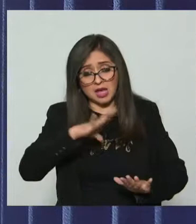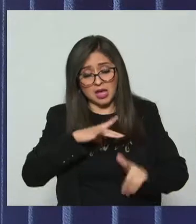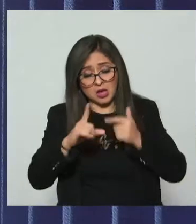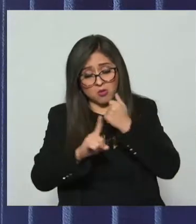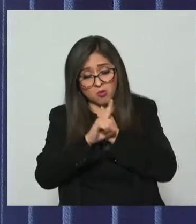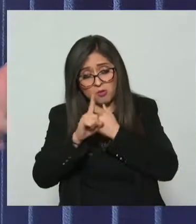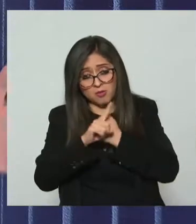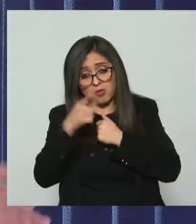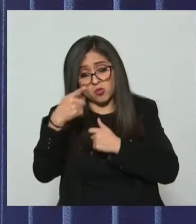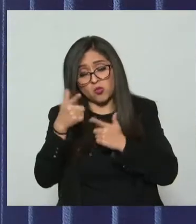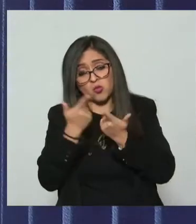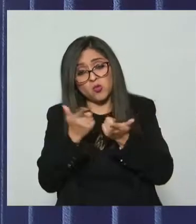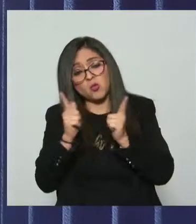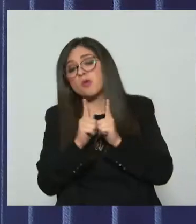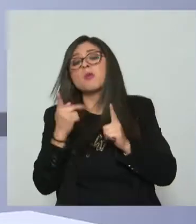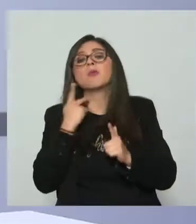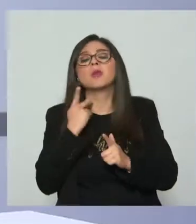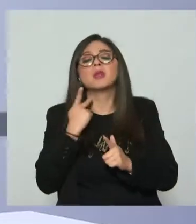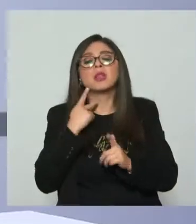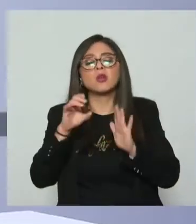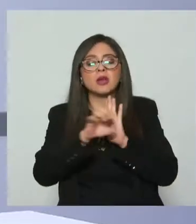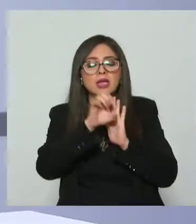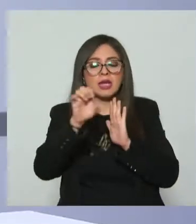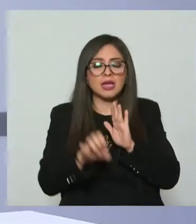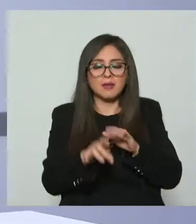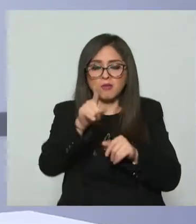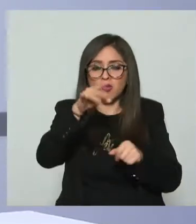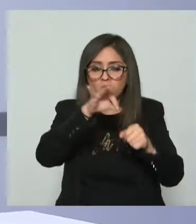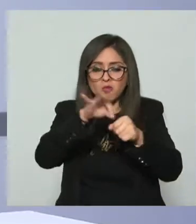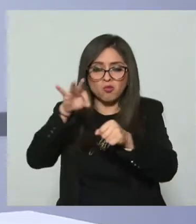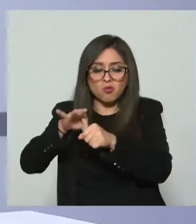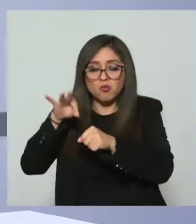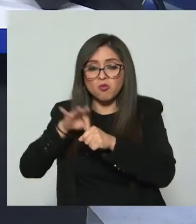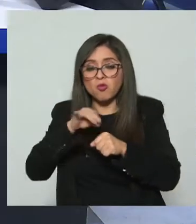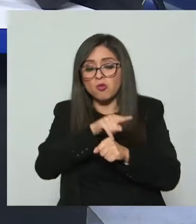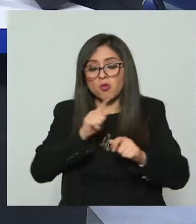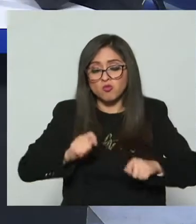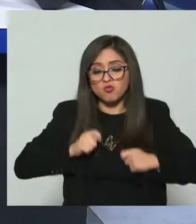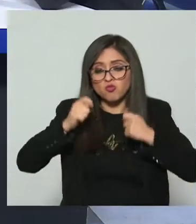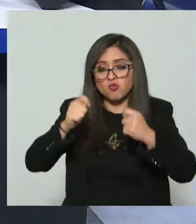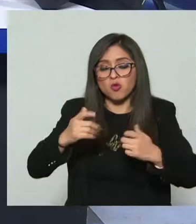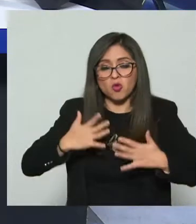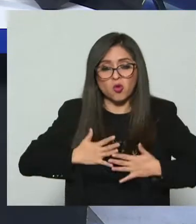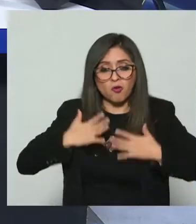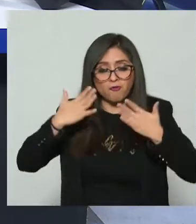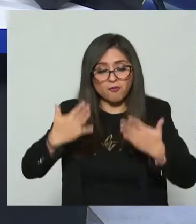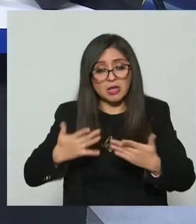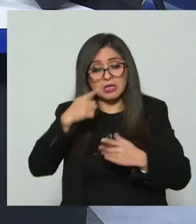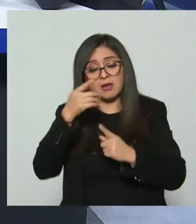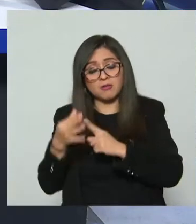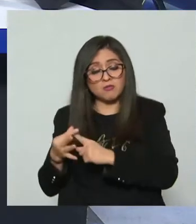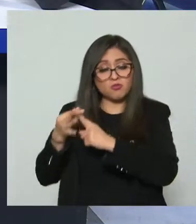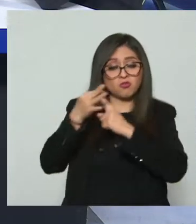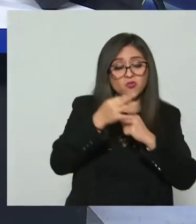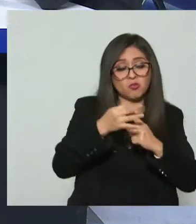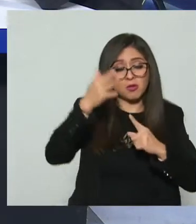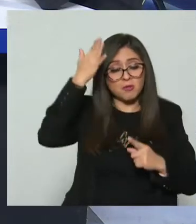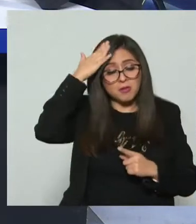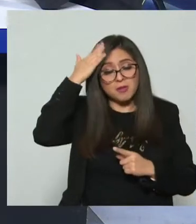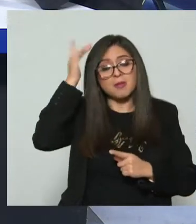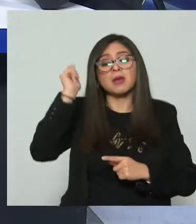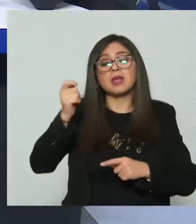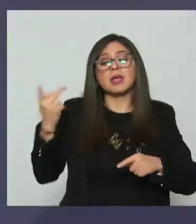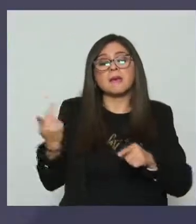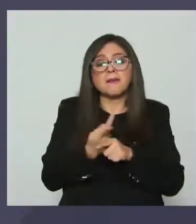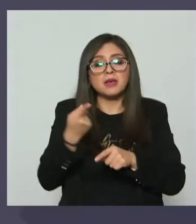ver, la ciudadanía votó por ustedes, les dio el voto de confianza, los llevó al poder. ¿Qué es lo que está ocurriendo en la bancada?